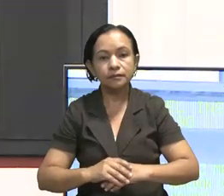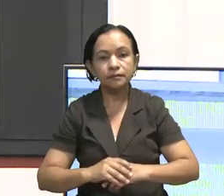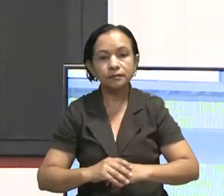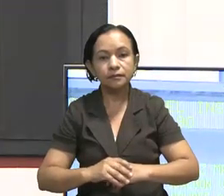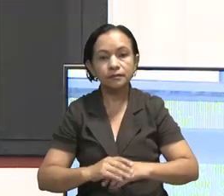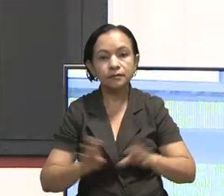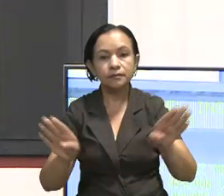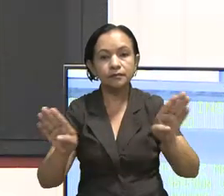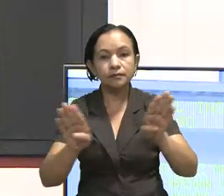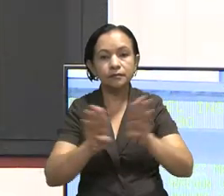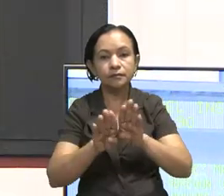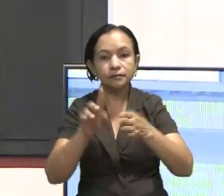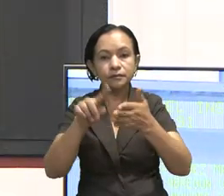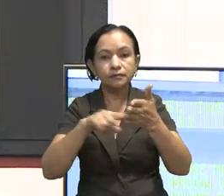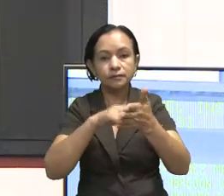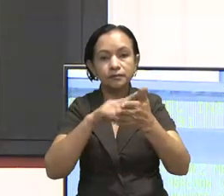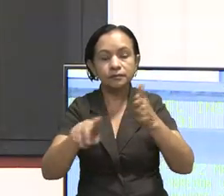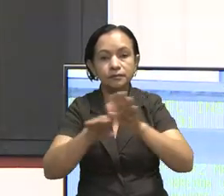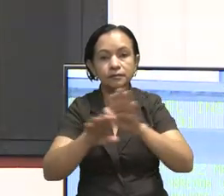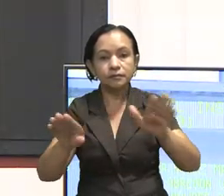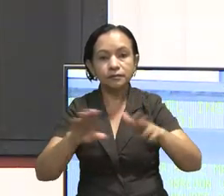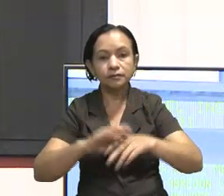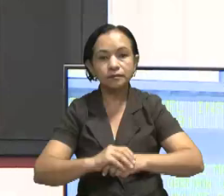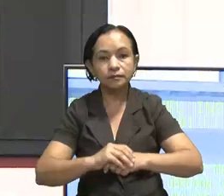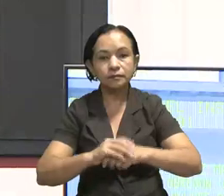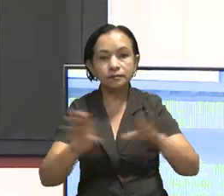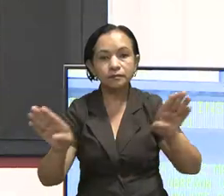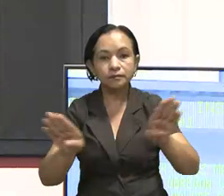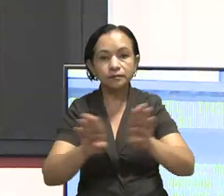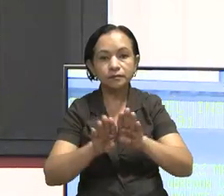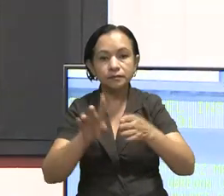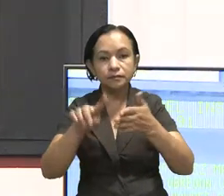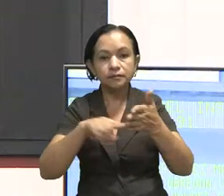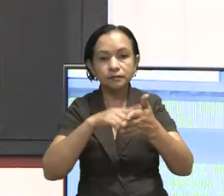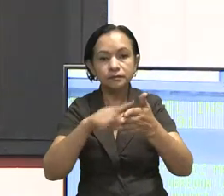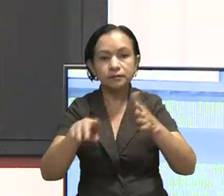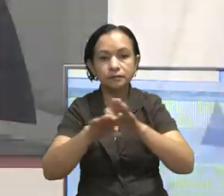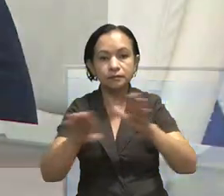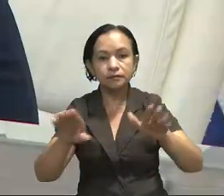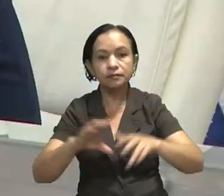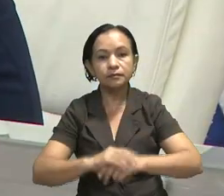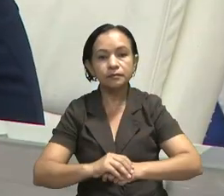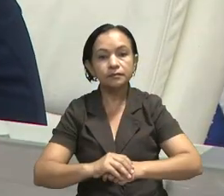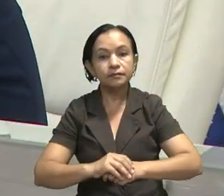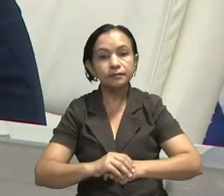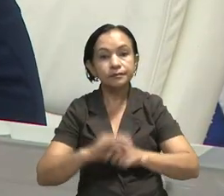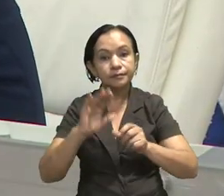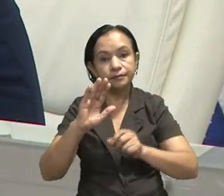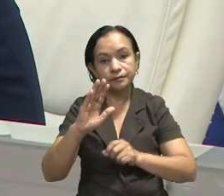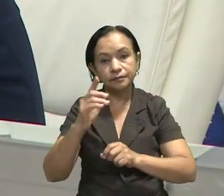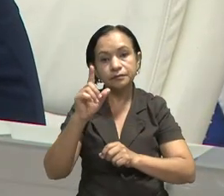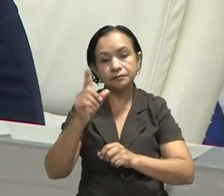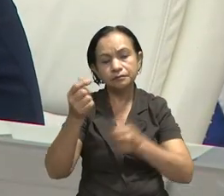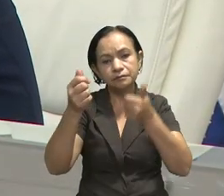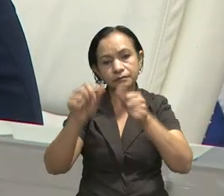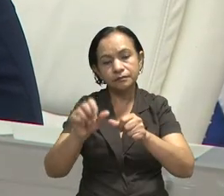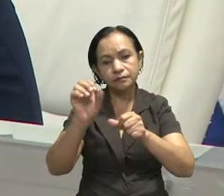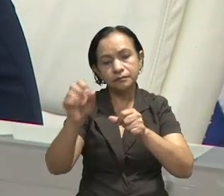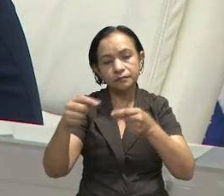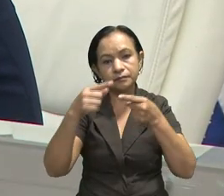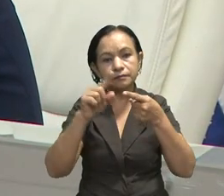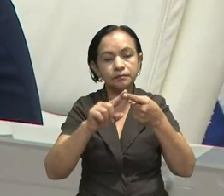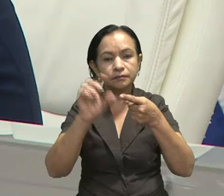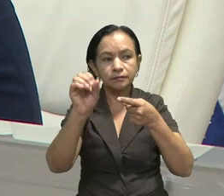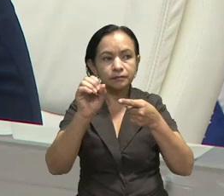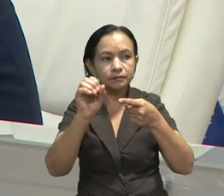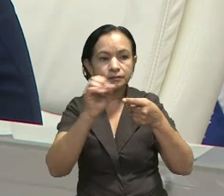Se va a cerrar la votación. Se cierra la votación. 91 votos a favor, 0 en contra,